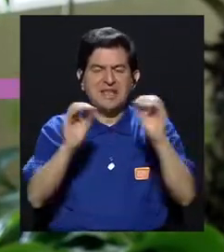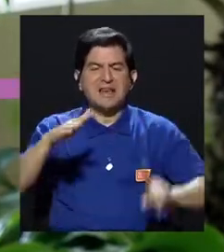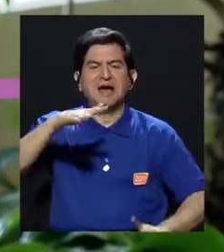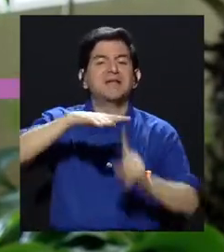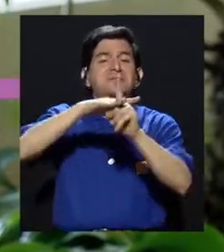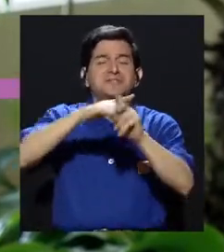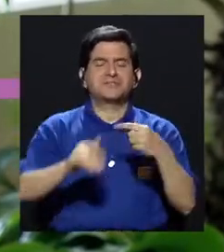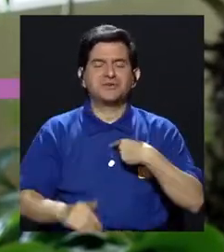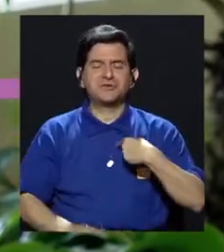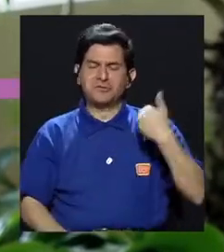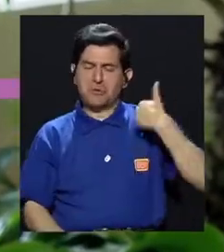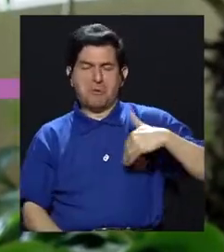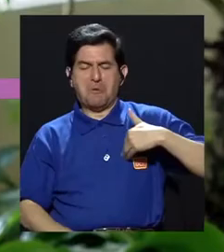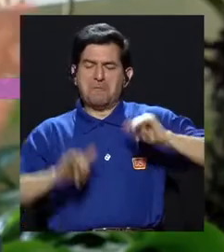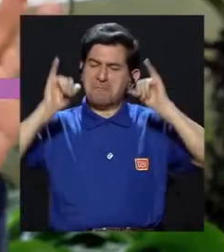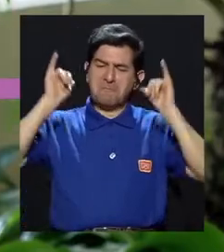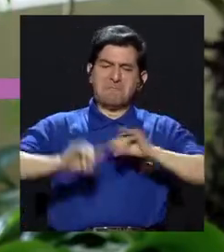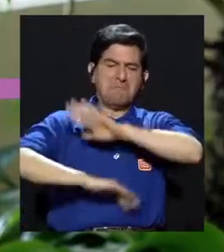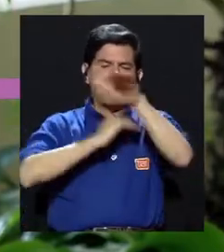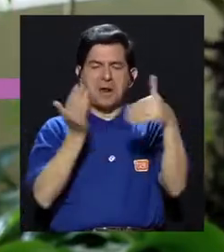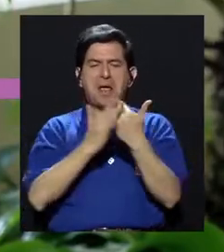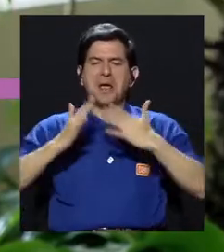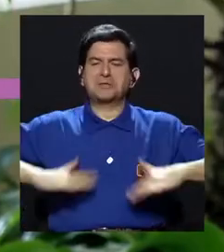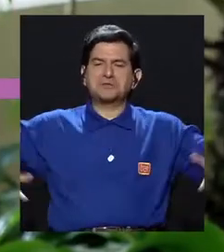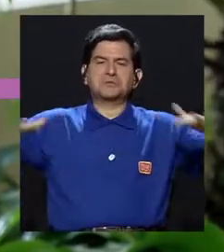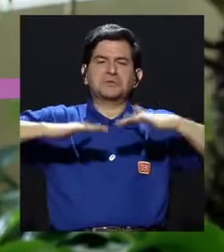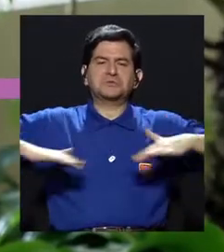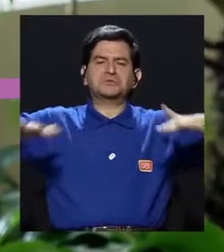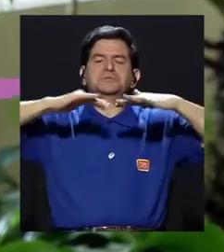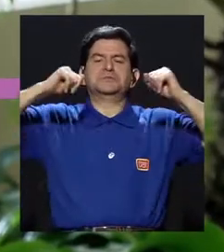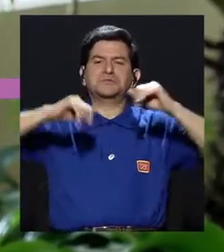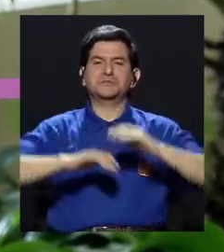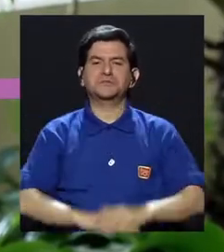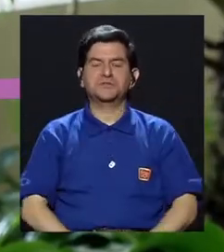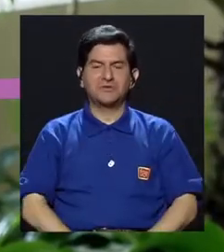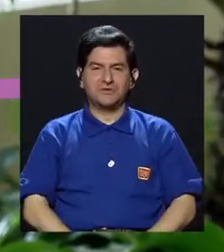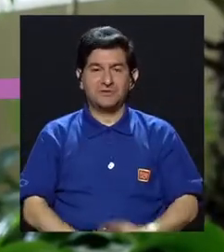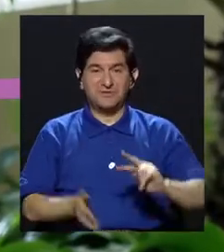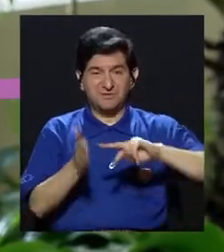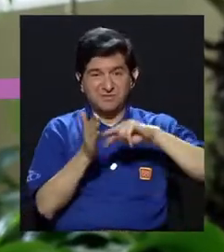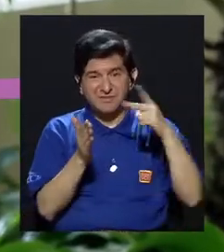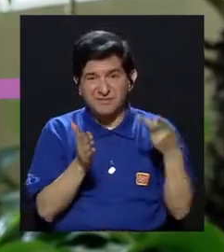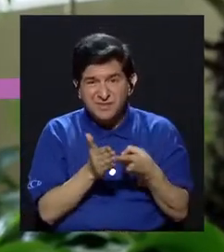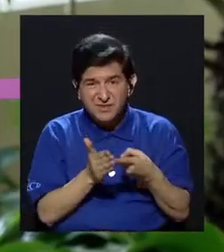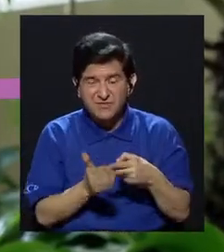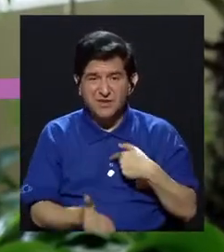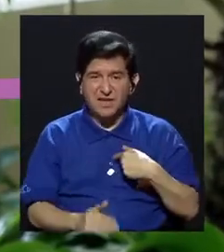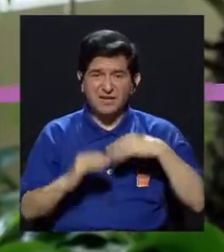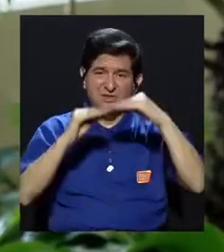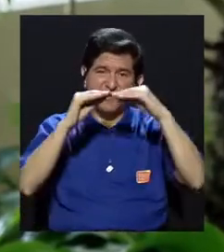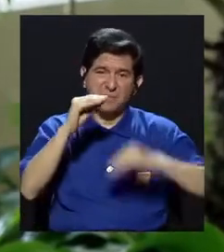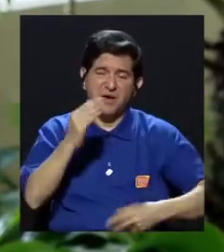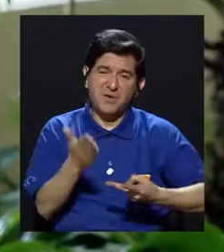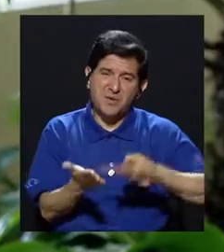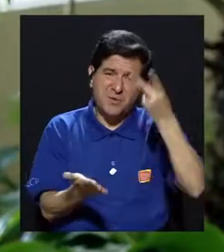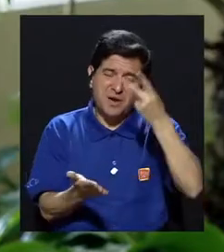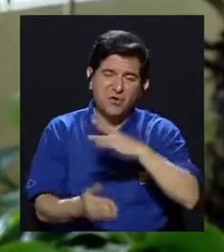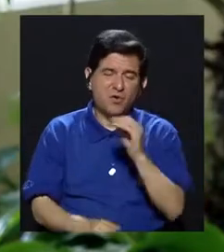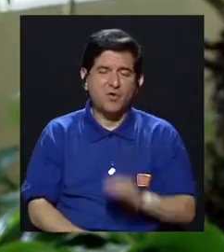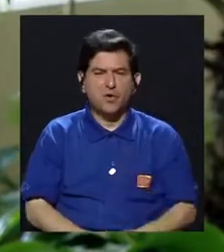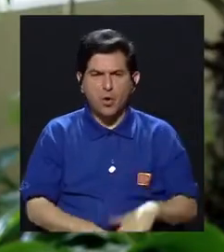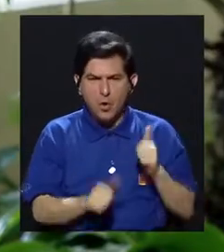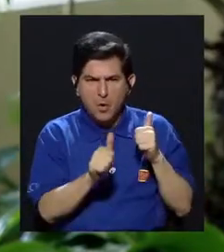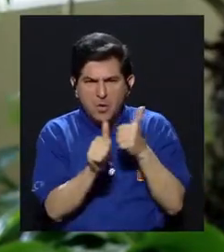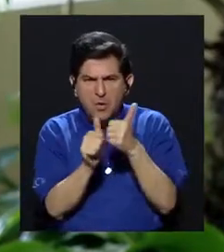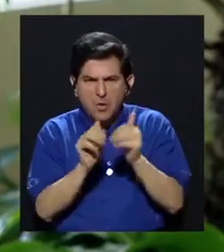nada, ¿verdad? Yo quedé hombre macho en todos los escenarios donde me moví. Y eso me lleva también a despreciar y a de alguna manera